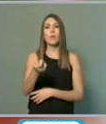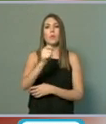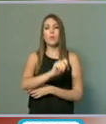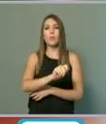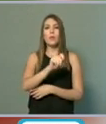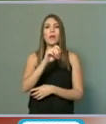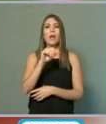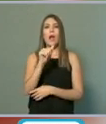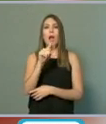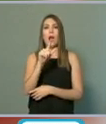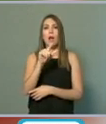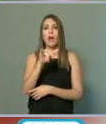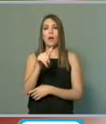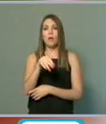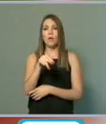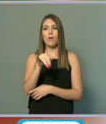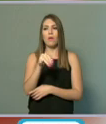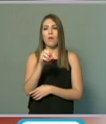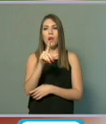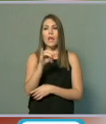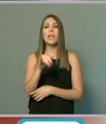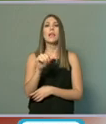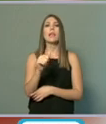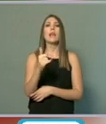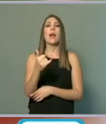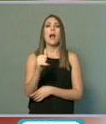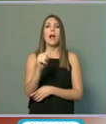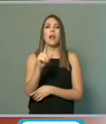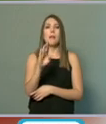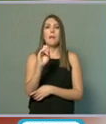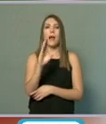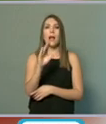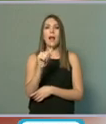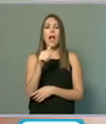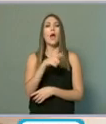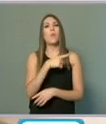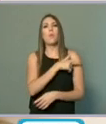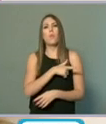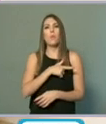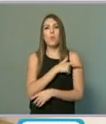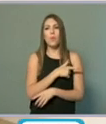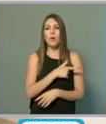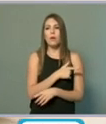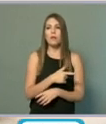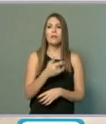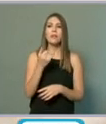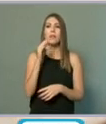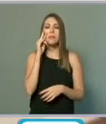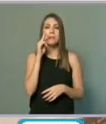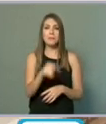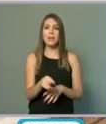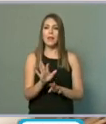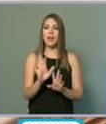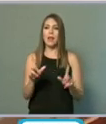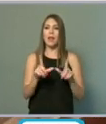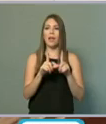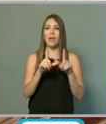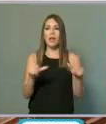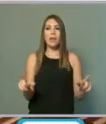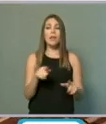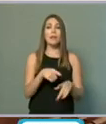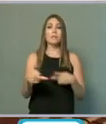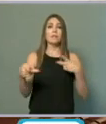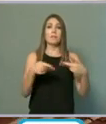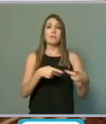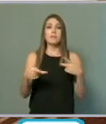de ajonjolí, albahaca fresca al gusto, que ya comentábamos la pueden tener en casita. Y miren nada Mira nada más, más. es un